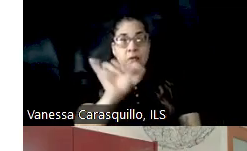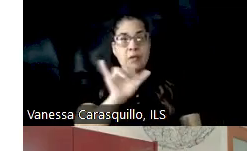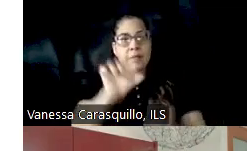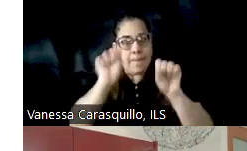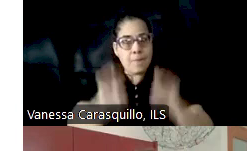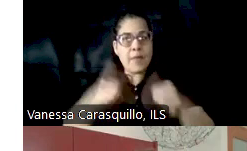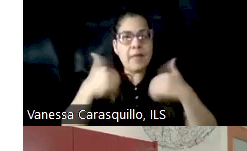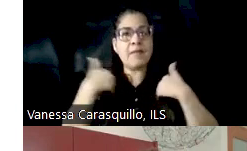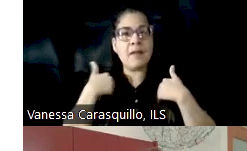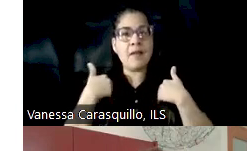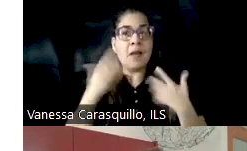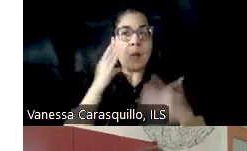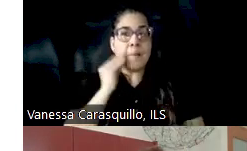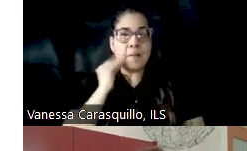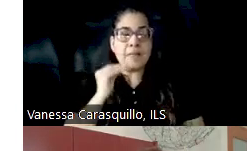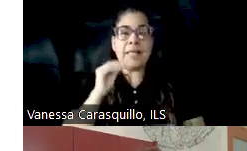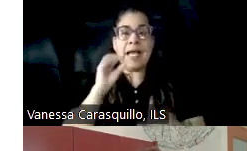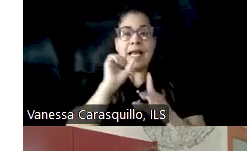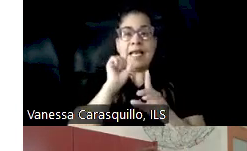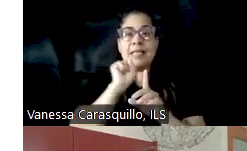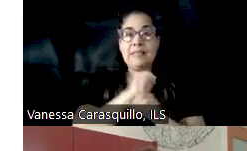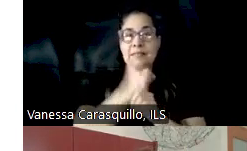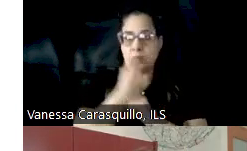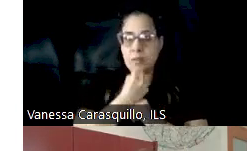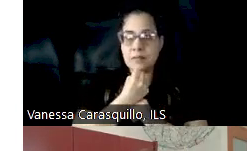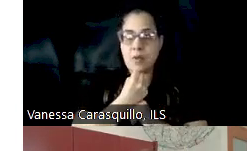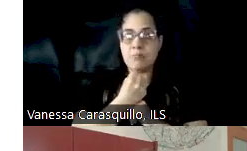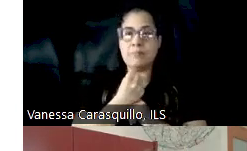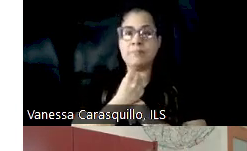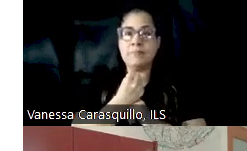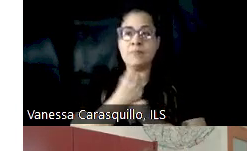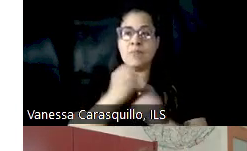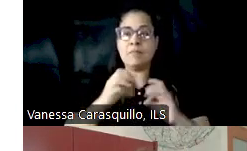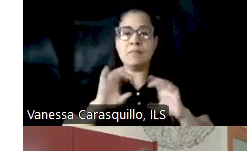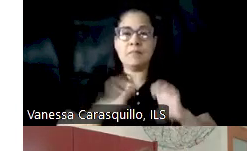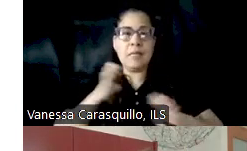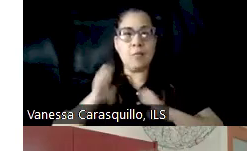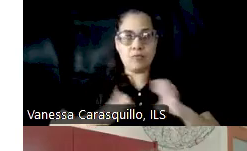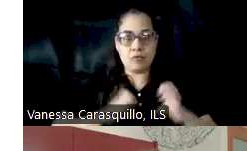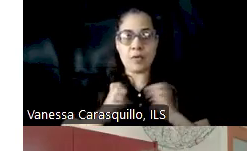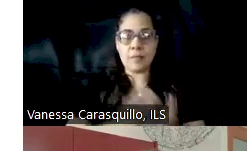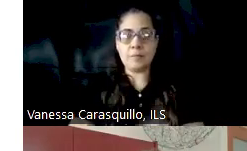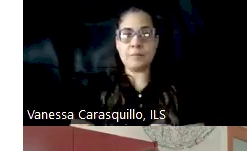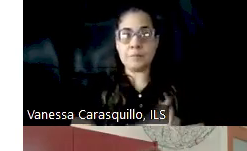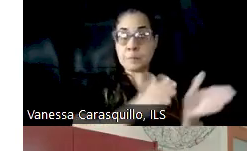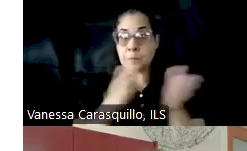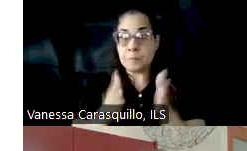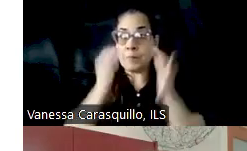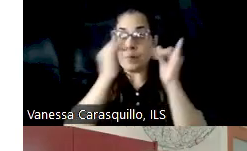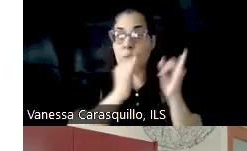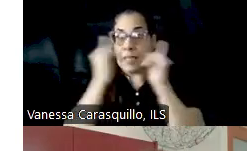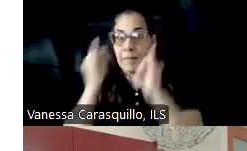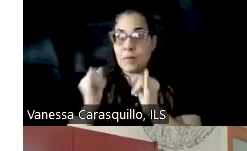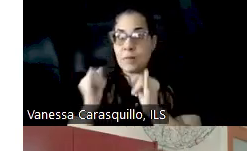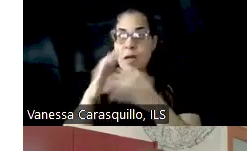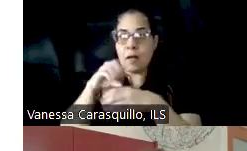alguna situación o necesidad desde el punto de vista emocional. Los factores individuales, que ahí se incluye la parte genética,